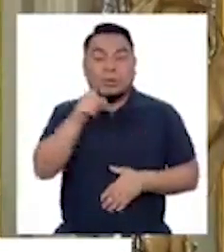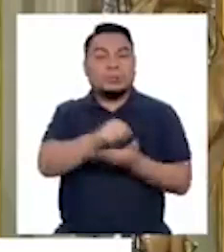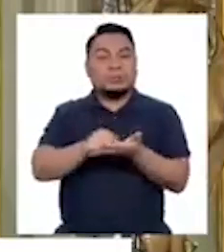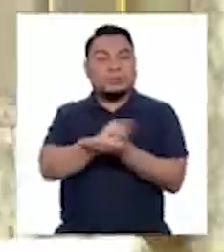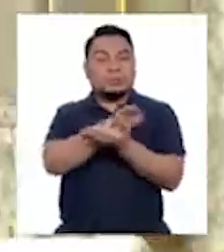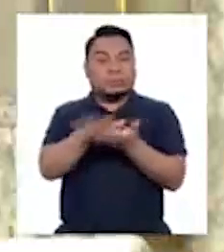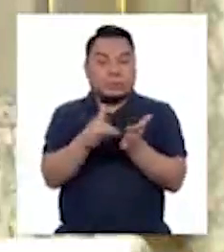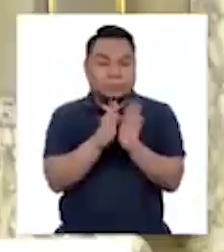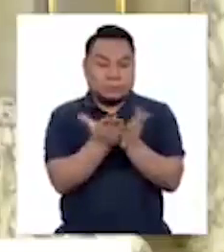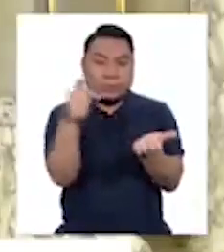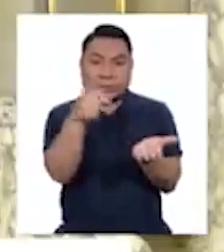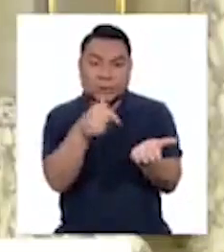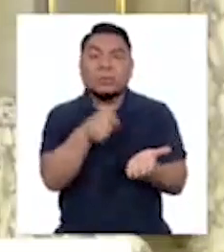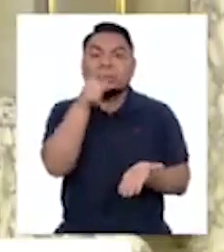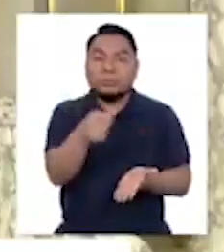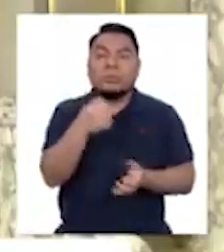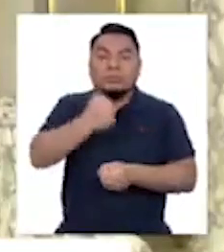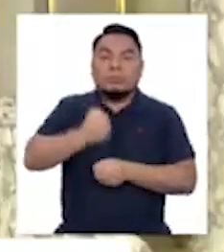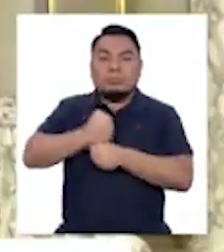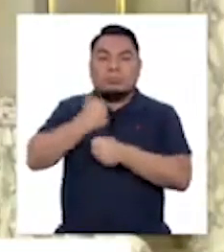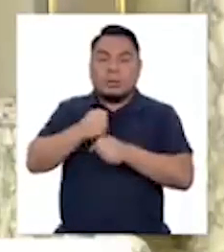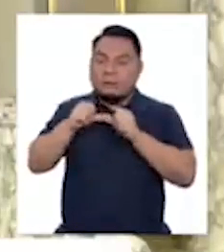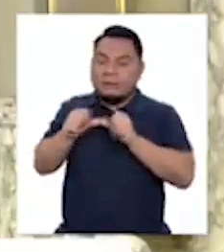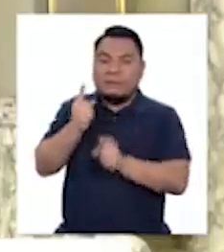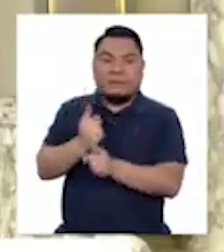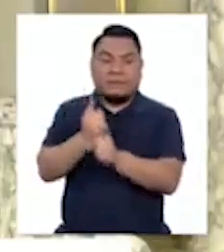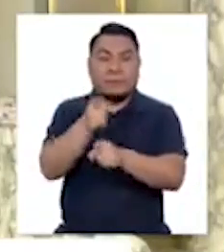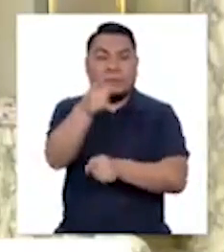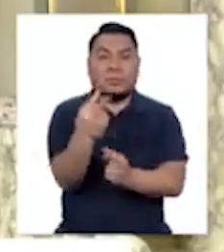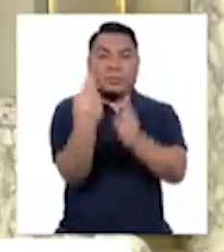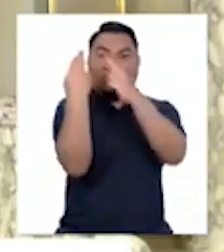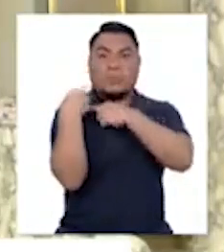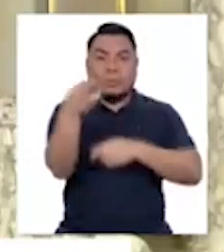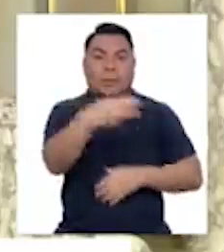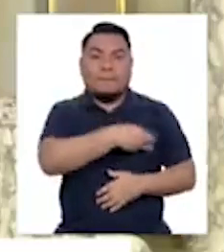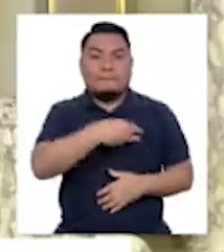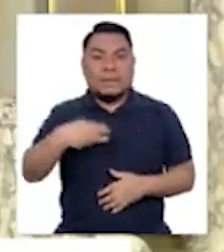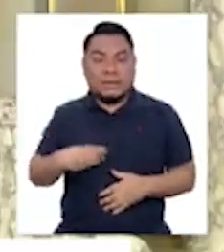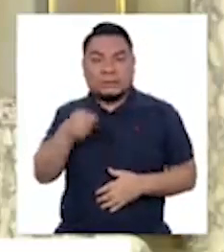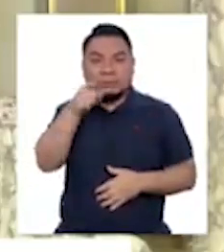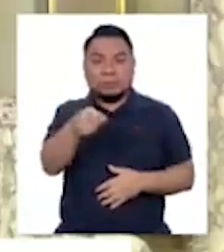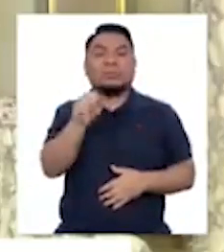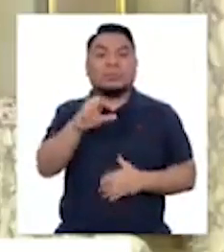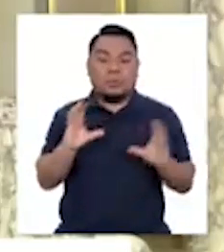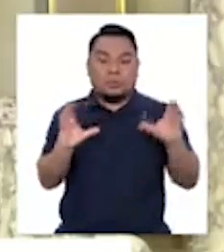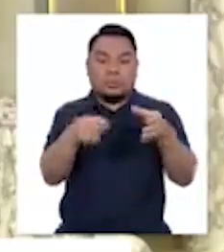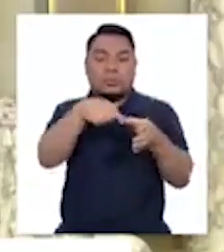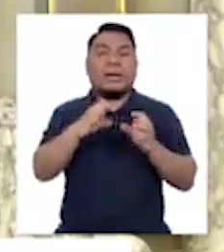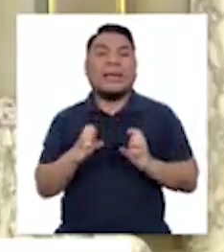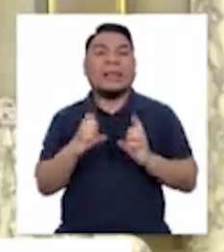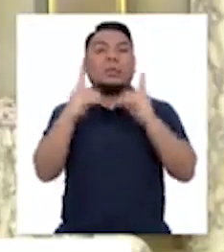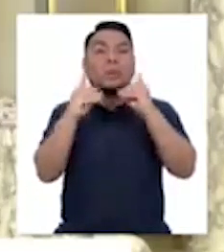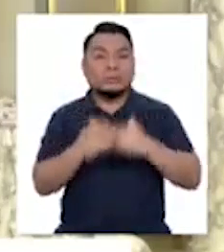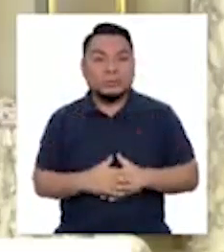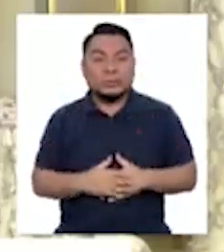santos evangelios desempeñar leal y fielmente el cargo de ministro de Estado en el despacho de